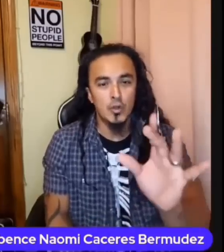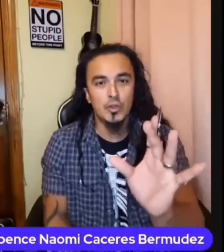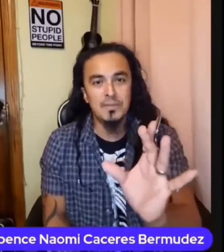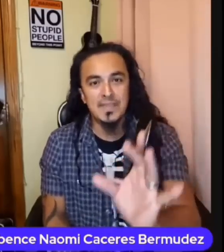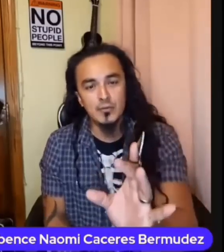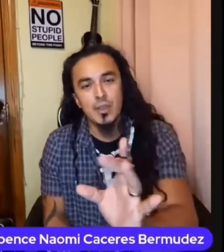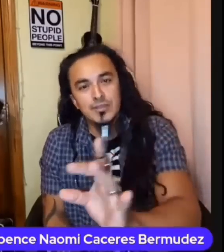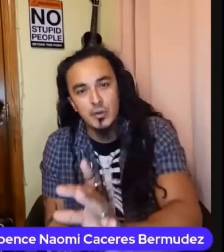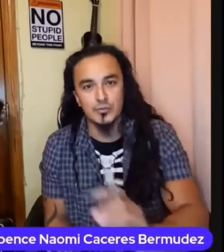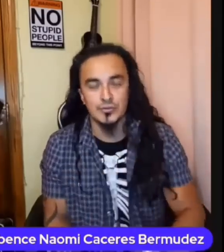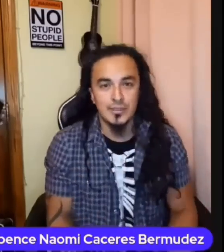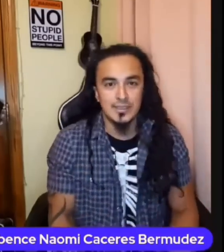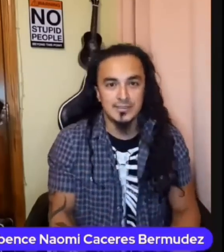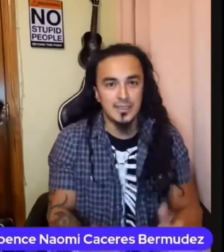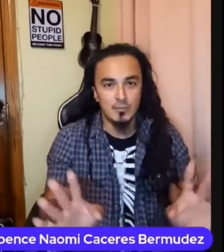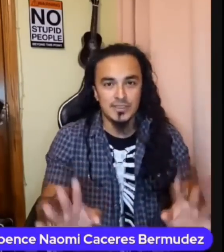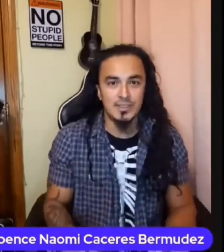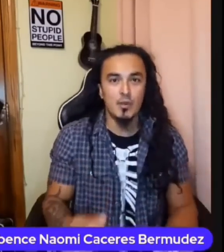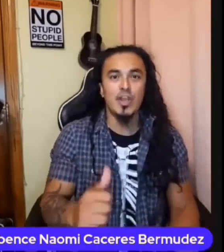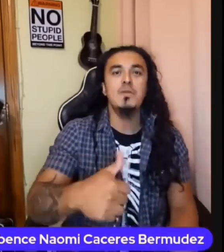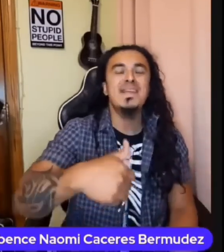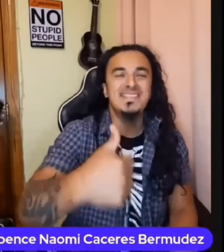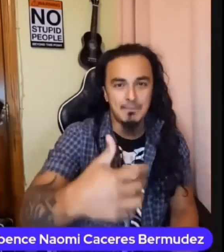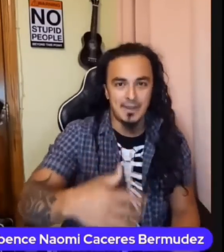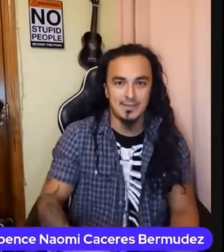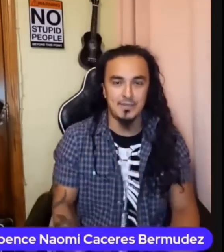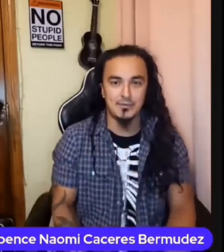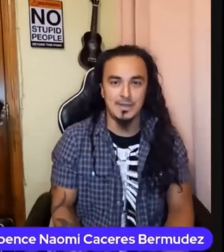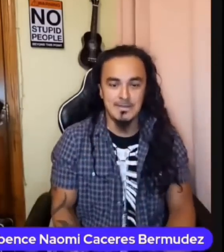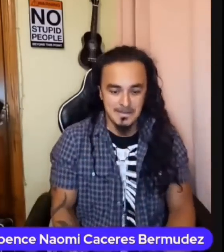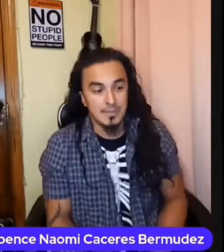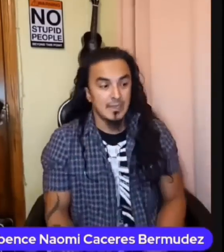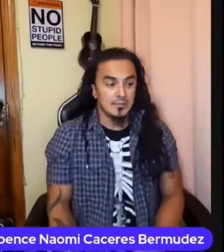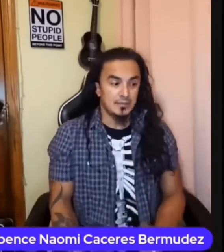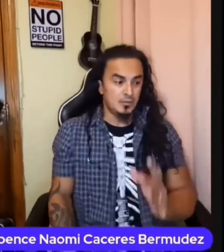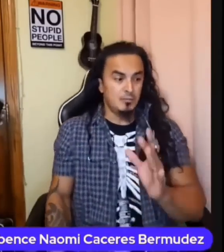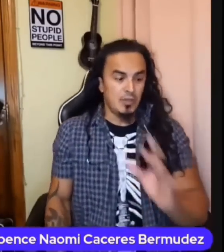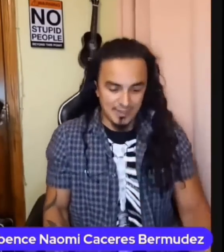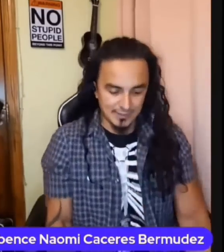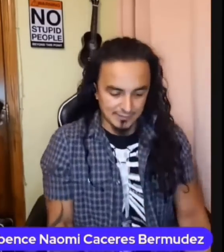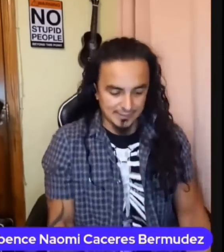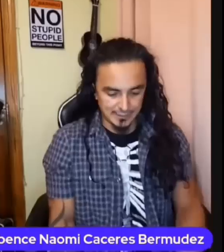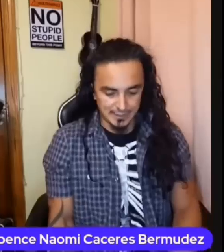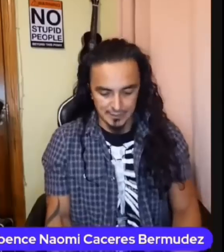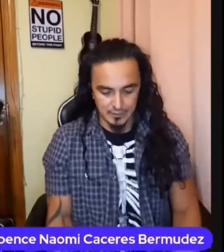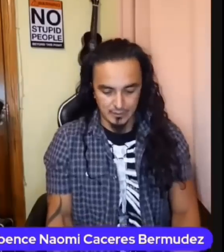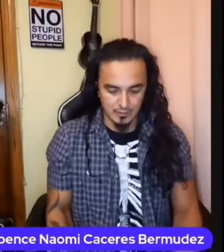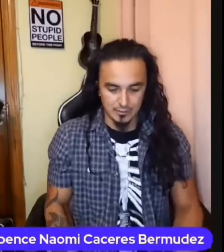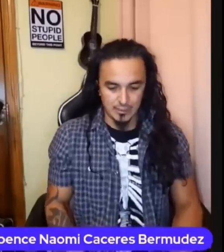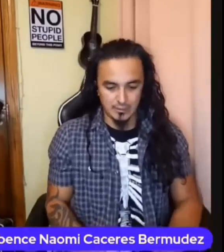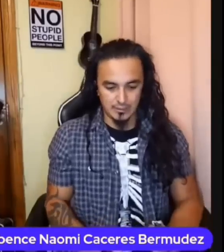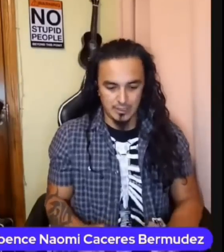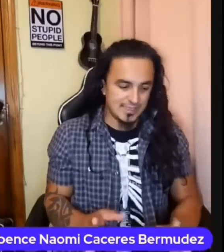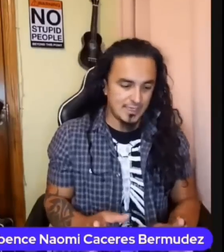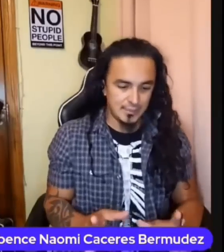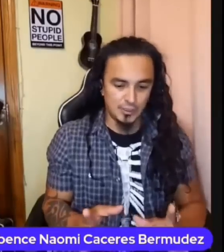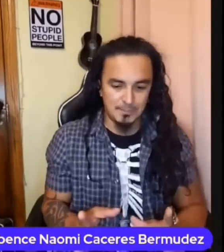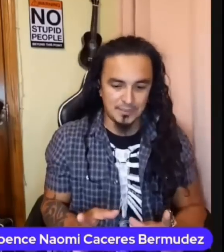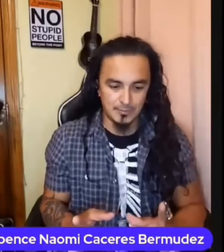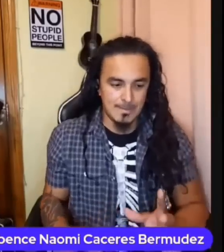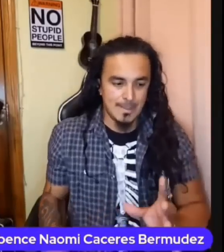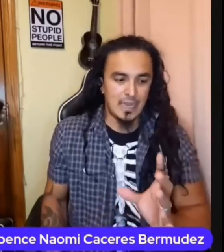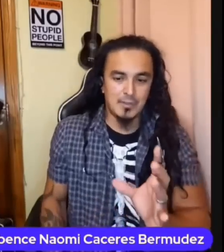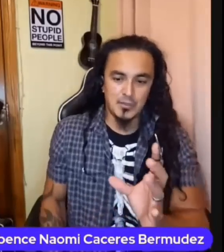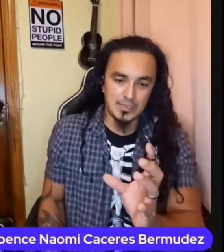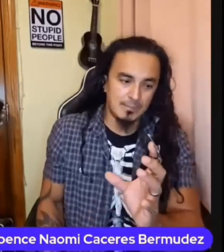Bukele. Golondropithecus cerotus. Ese es el nombre científico que yo me inventé para esas personas. Mira, podemos entender que en sí,